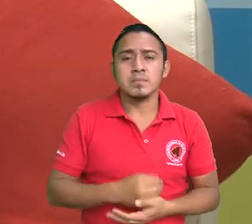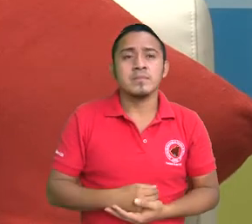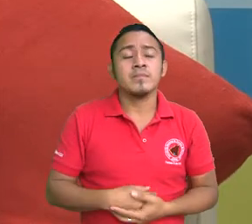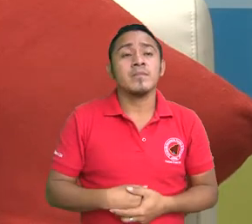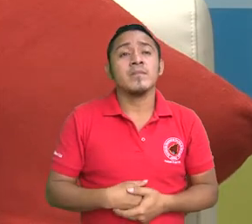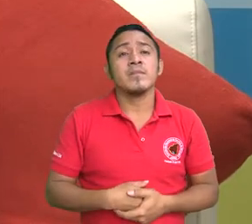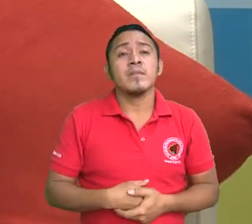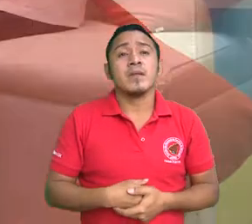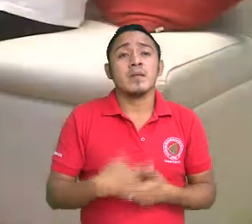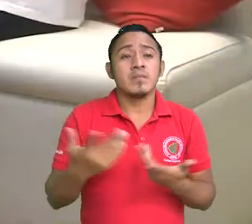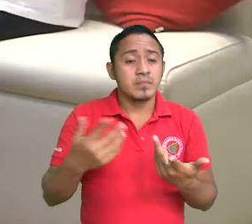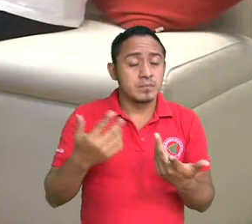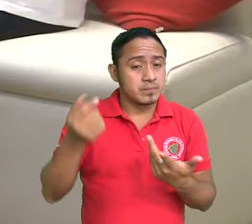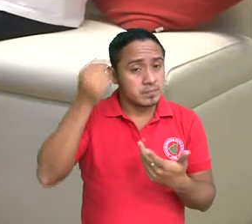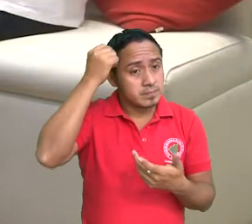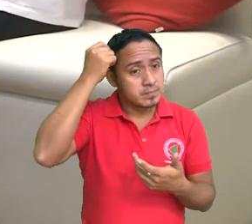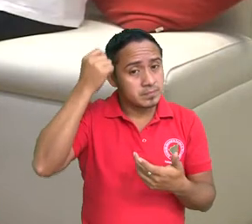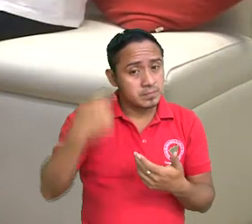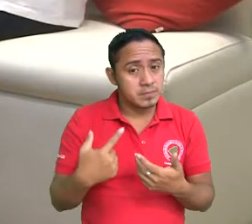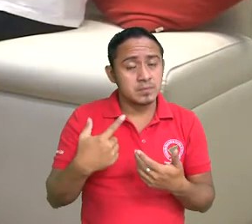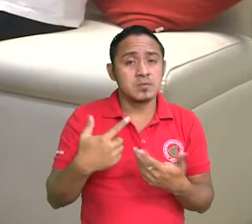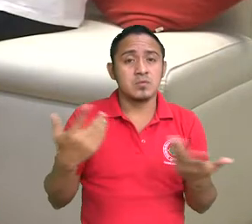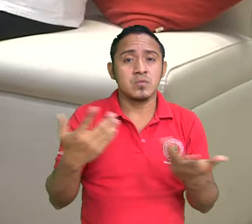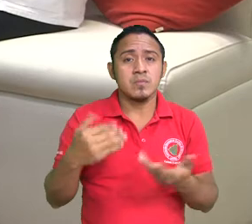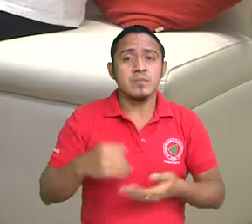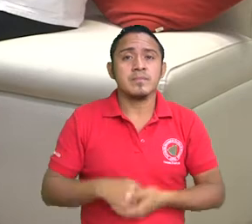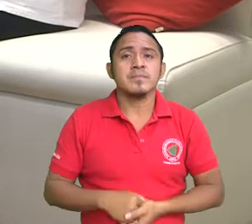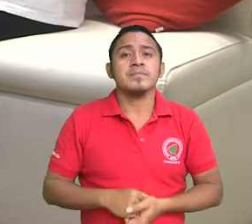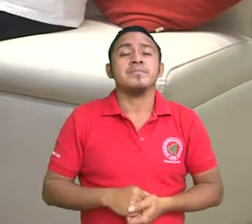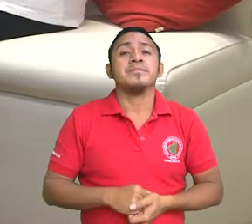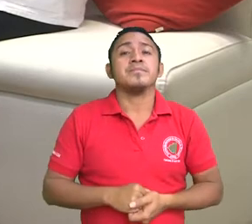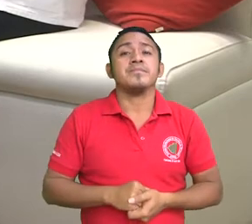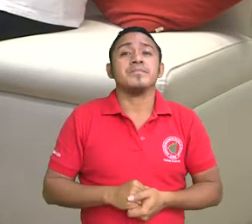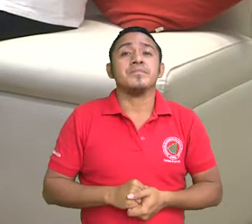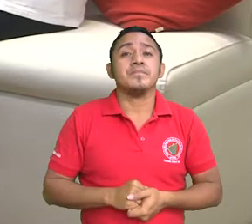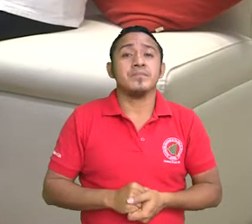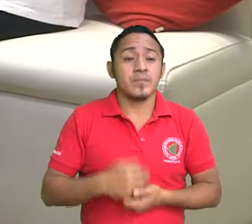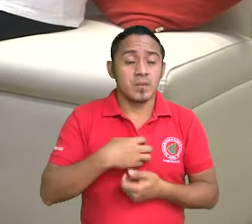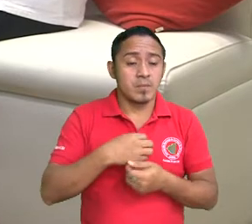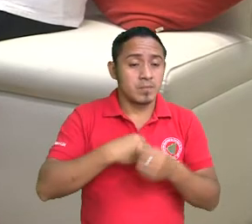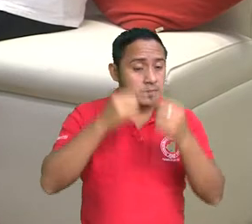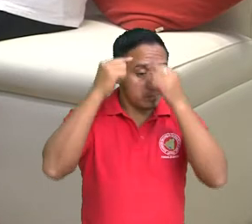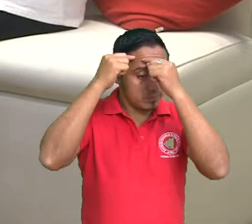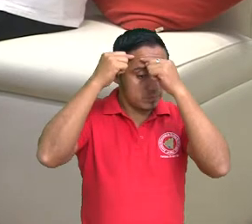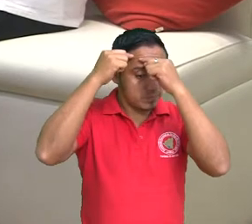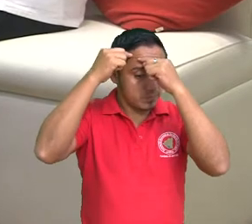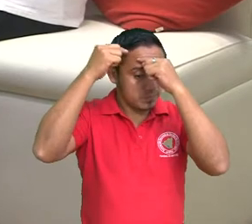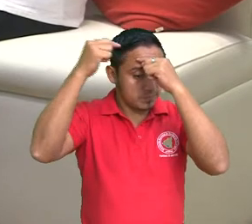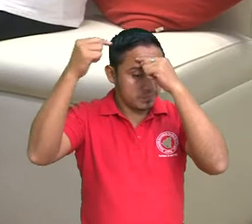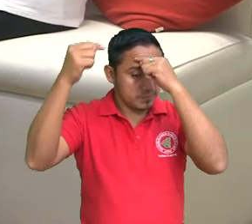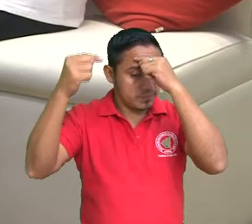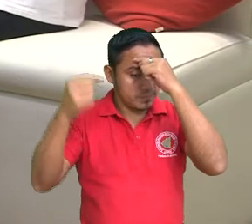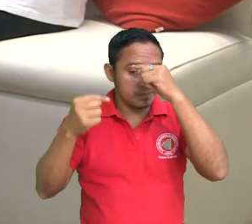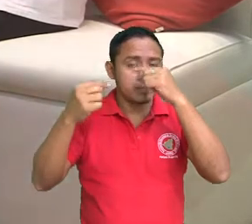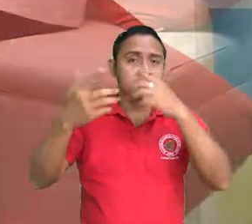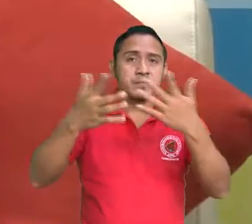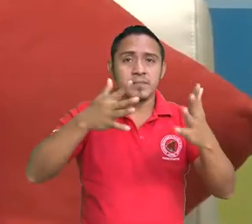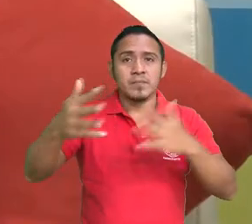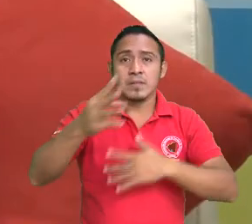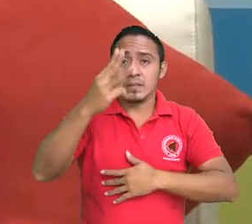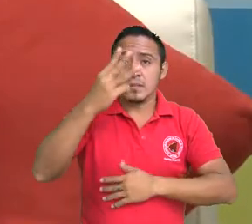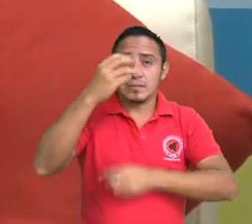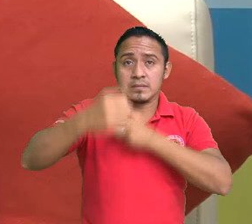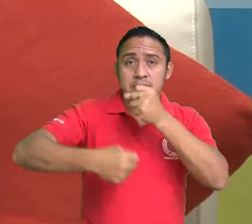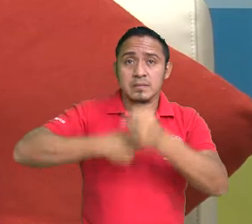¿cuánto tiempo él permanece en el cuero cabelludo? La fase de crecimiento estamos hablando que puede dilatar hasta